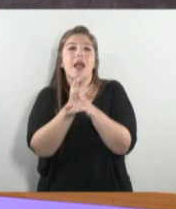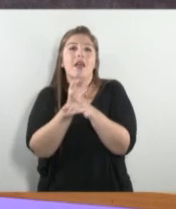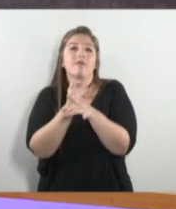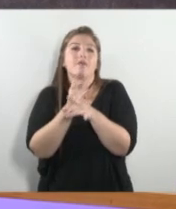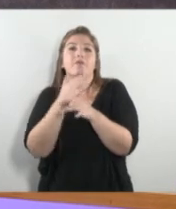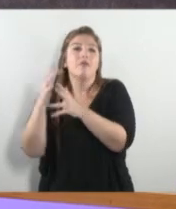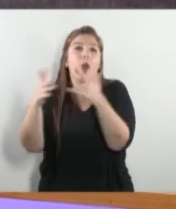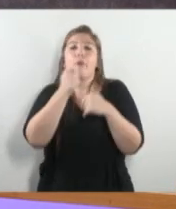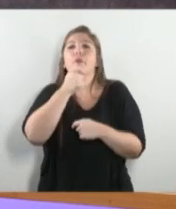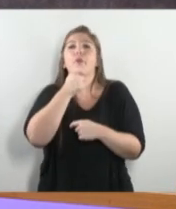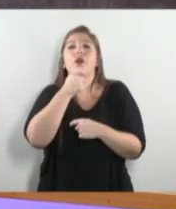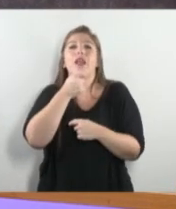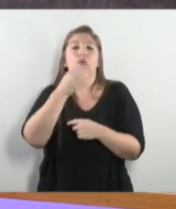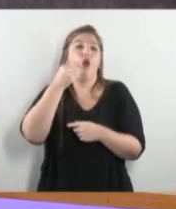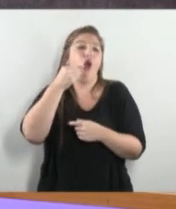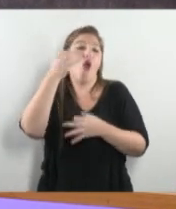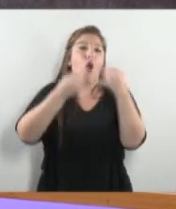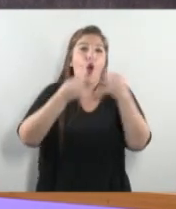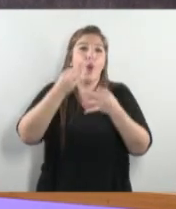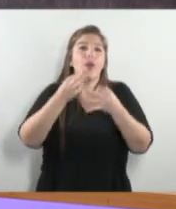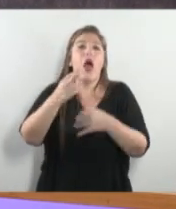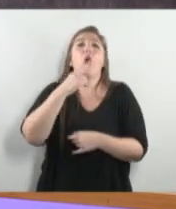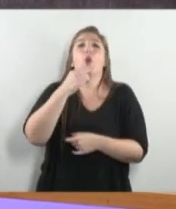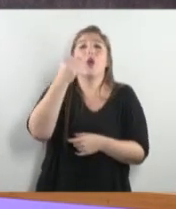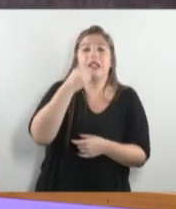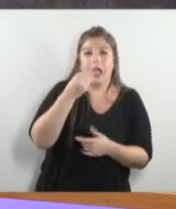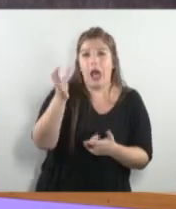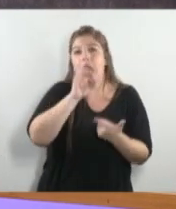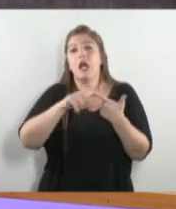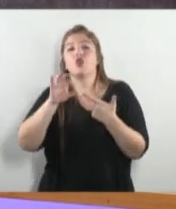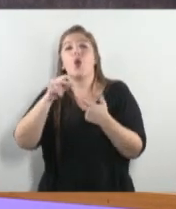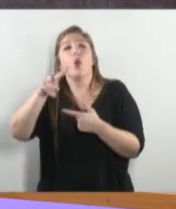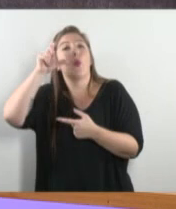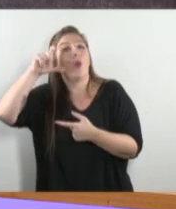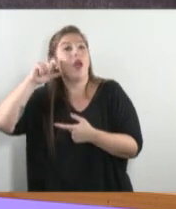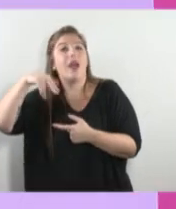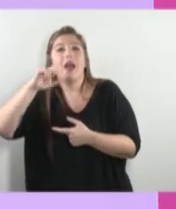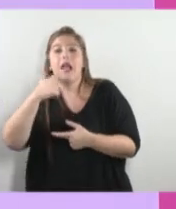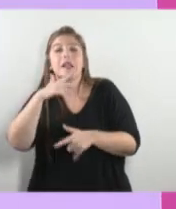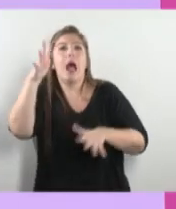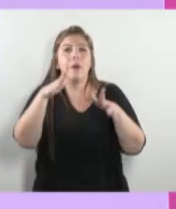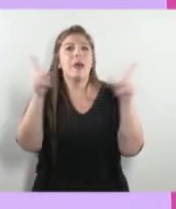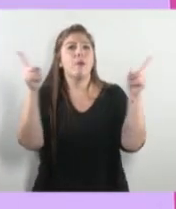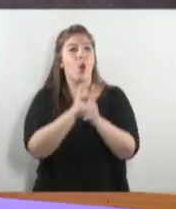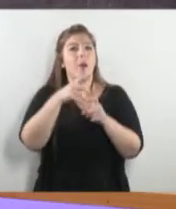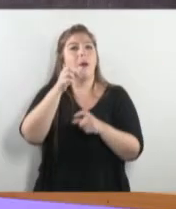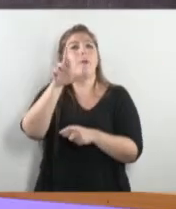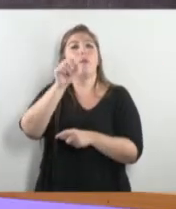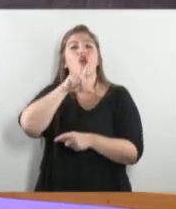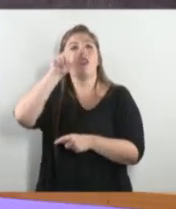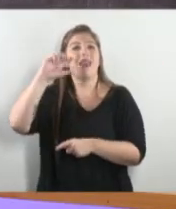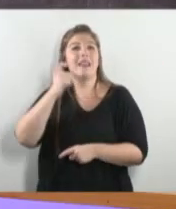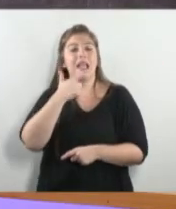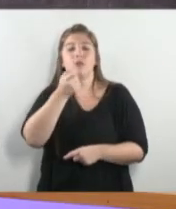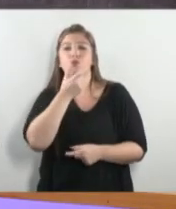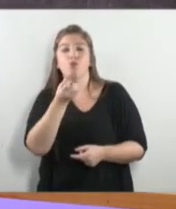tienen dietas vegetarianas o veganas, se les presenta muchas veces el problema de las proteínas, ¿no? Sí. De falta de proteínas, que de